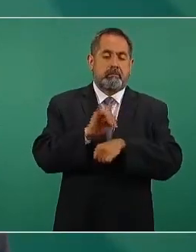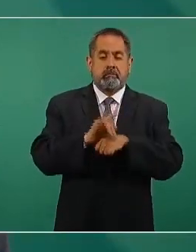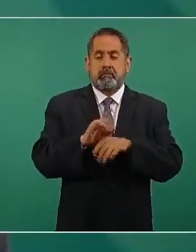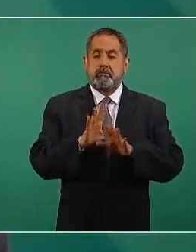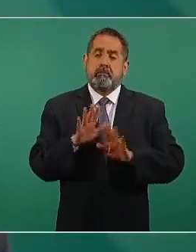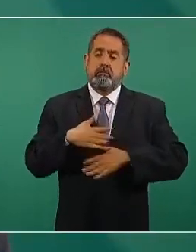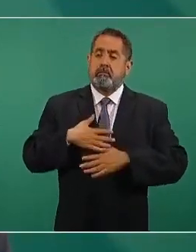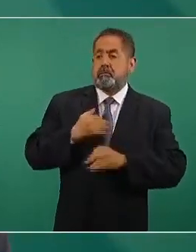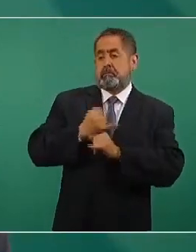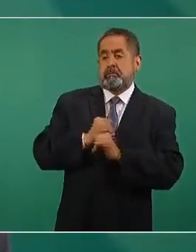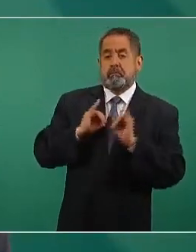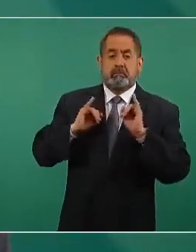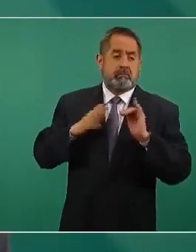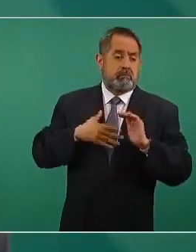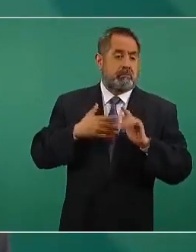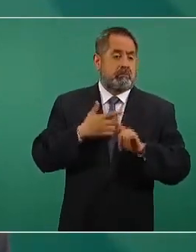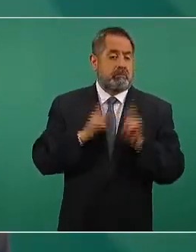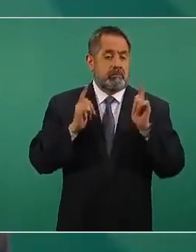independiente,